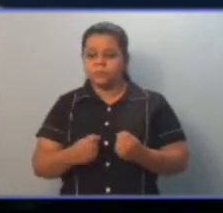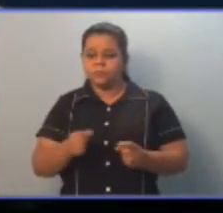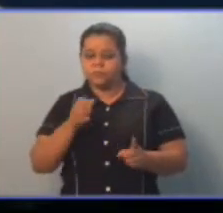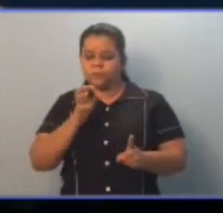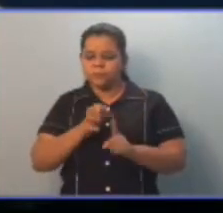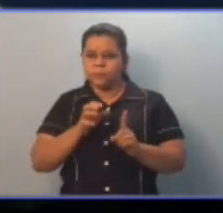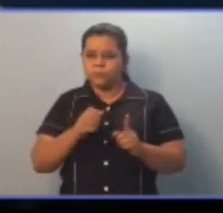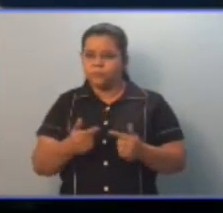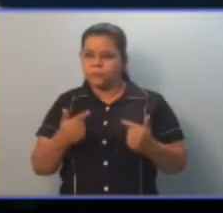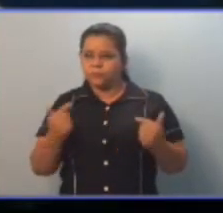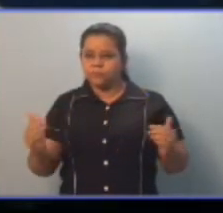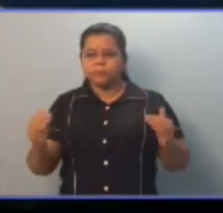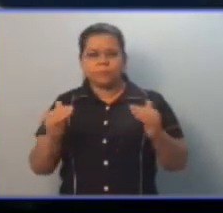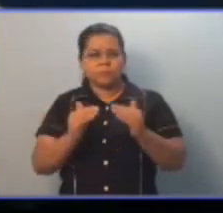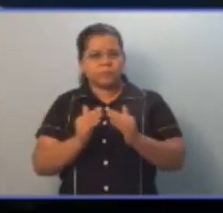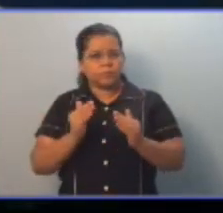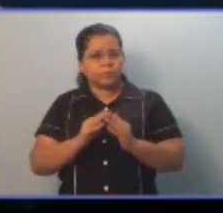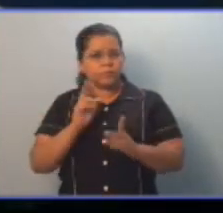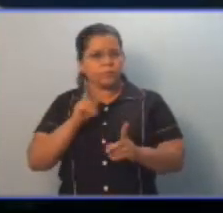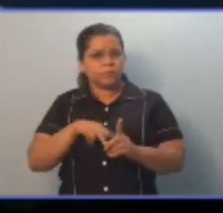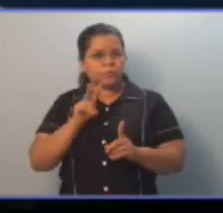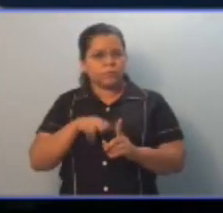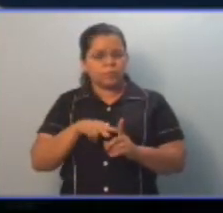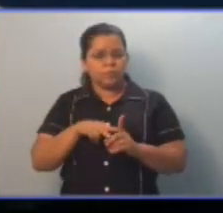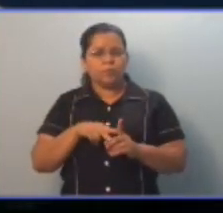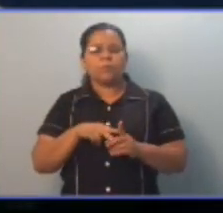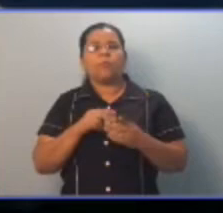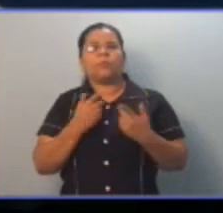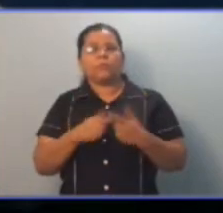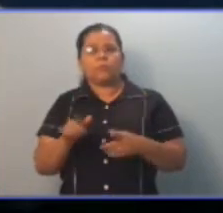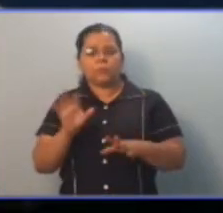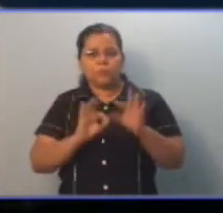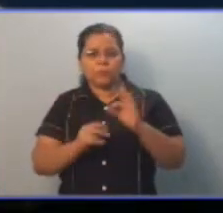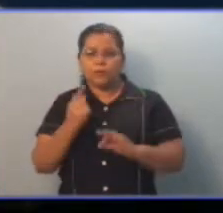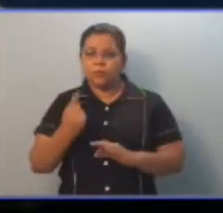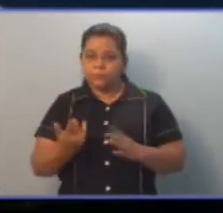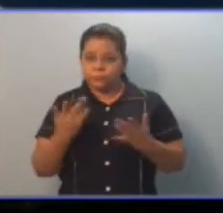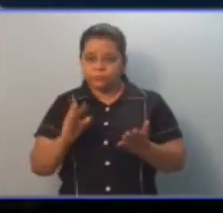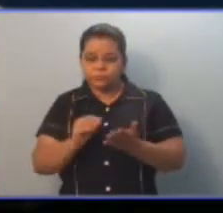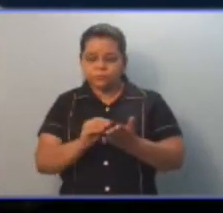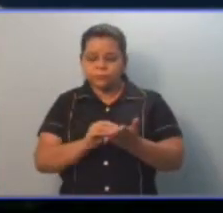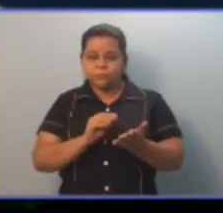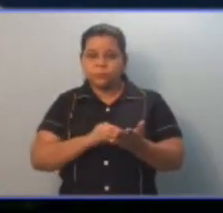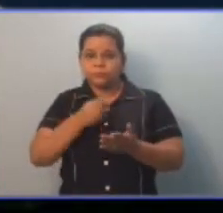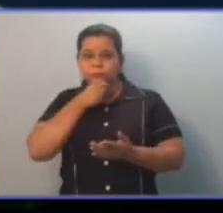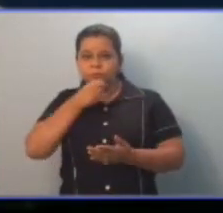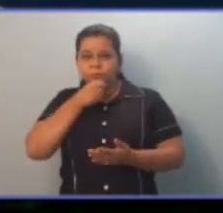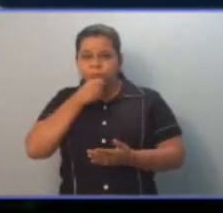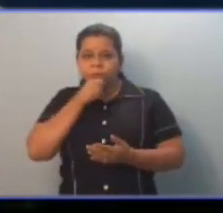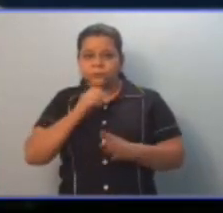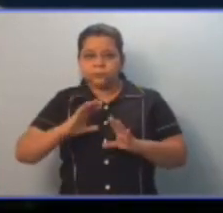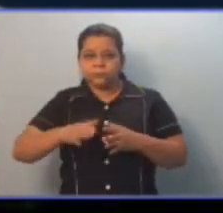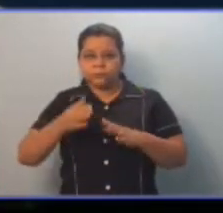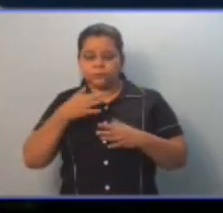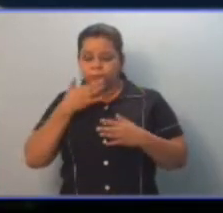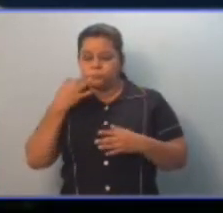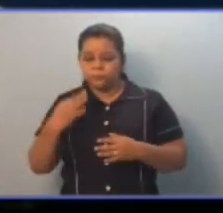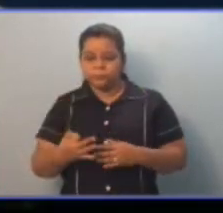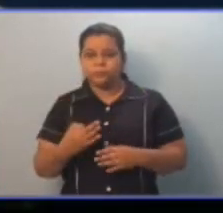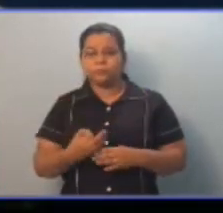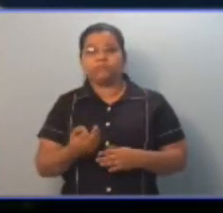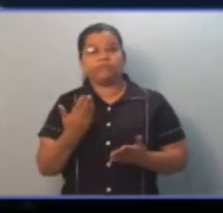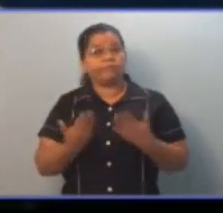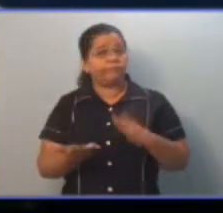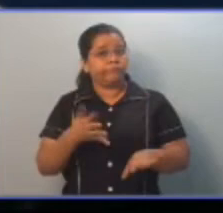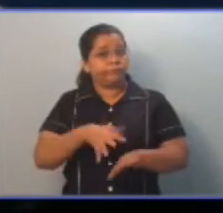gravosos de iguales o similares características y aquellos que estuviesen contenidos en el informe de la Comisión de la Verdad se viesen